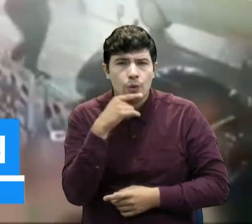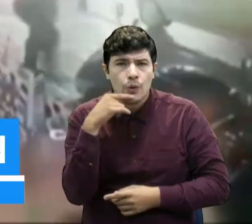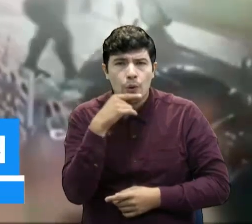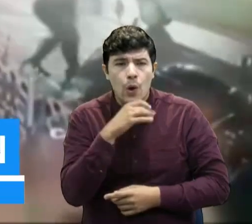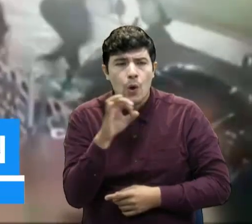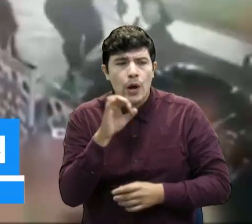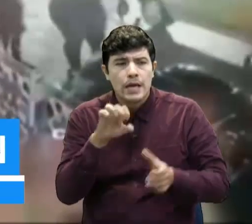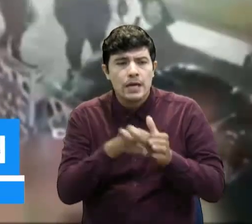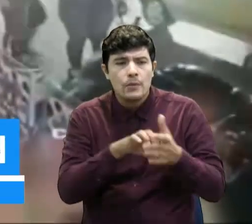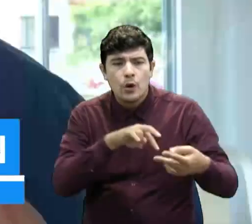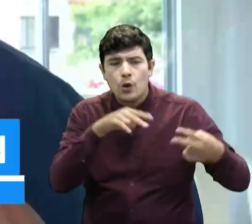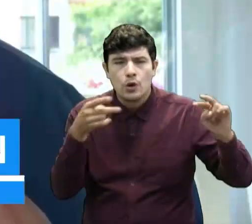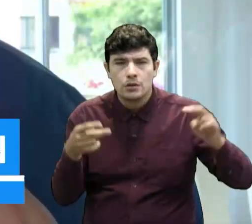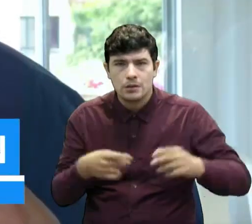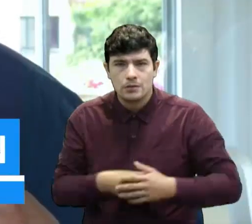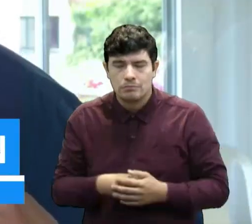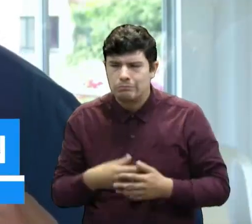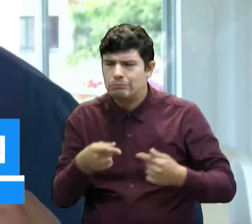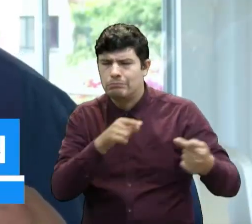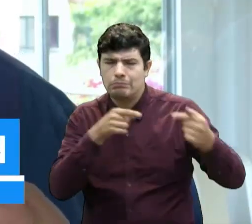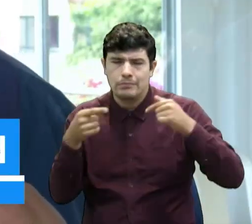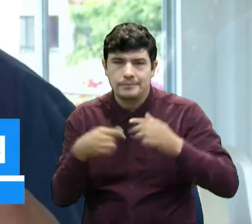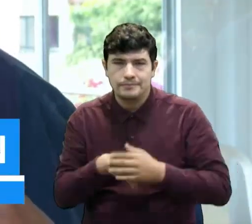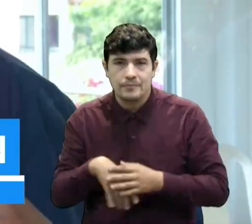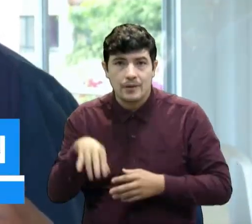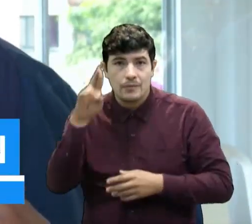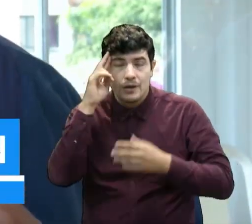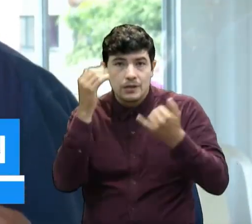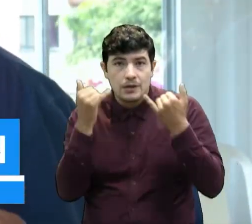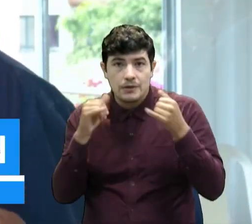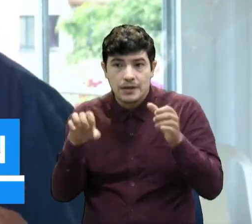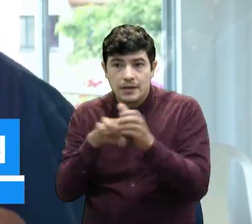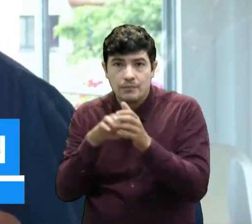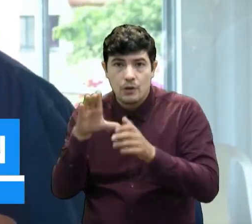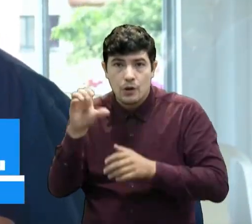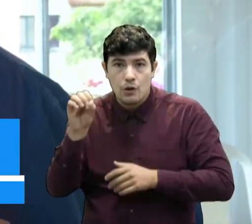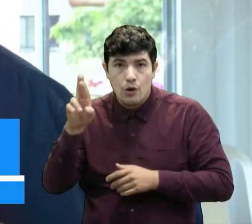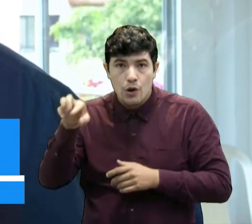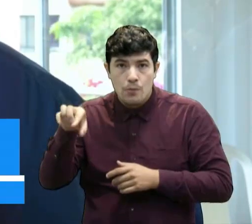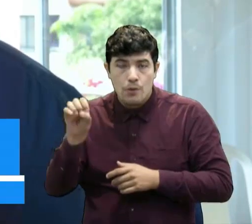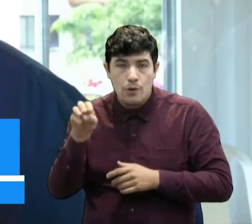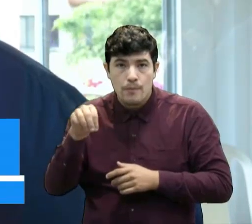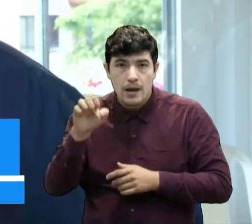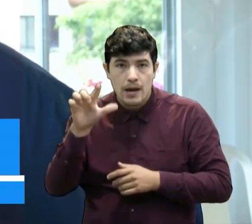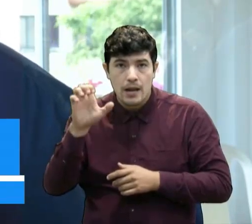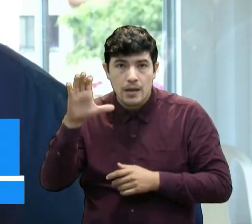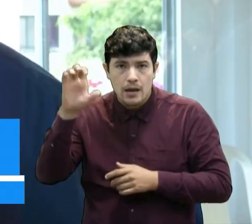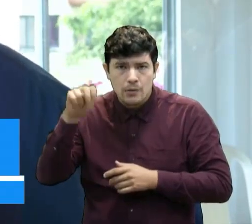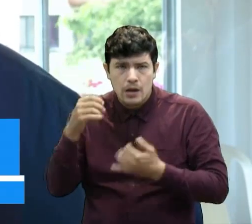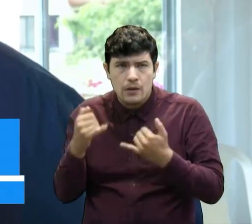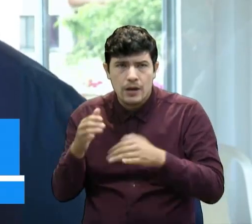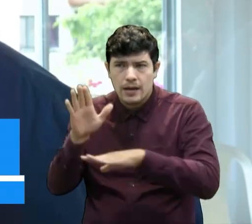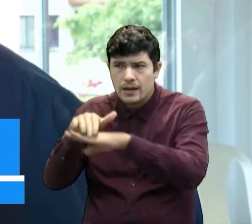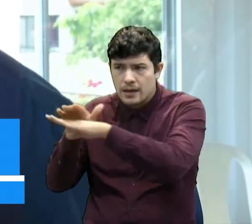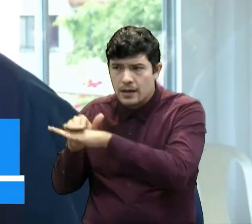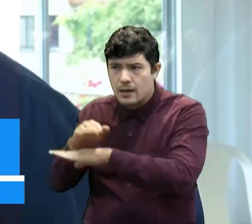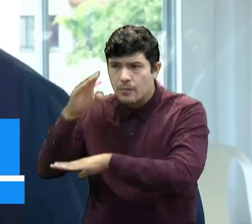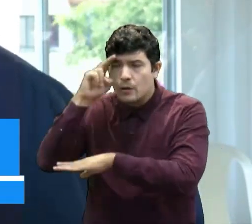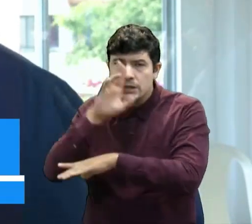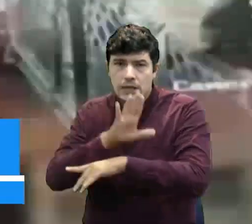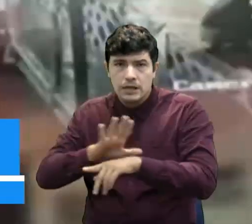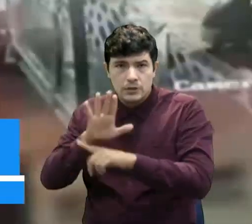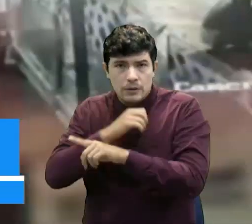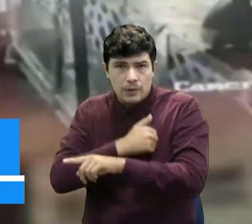equipo contrario. Nació de nosotros los comerciantes y de Corpo Malecón de que la policía nos colocara nuevamente el